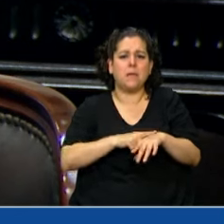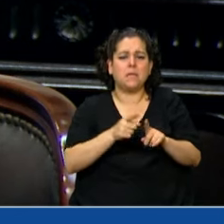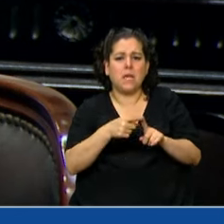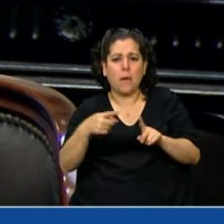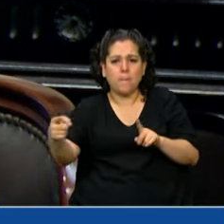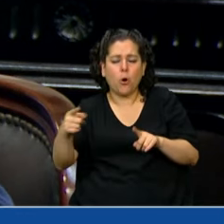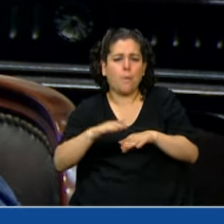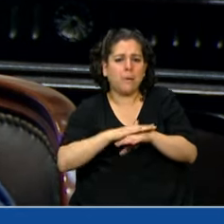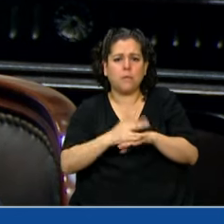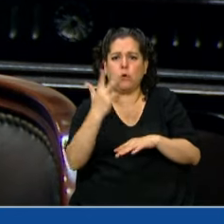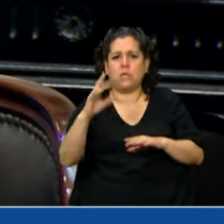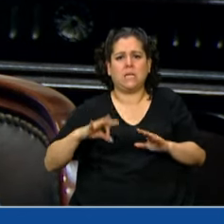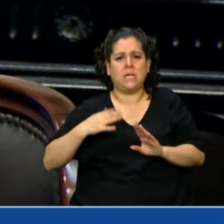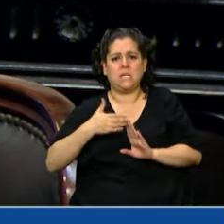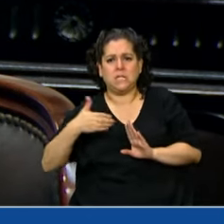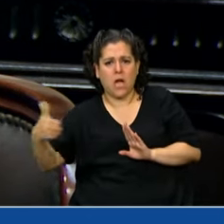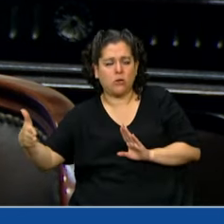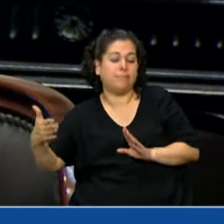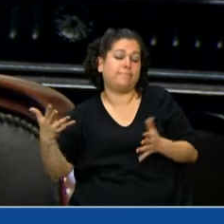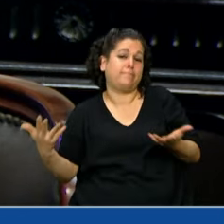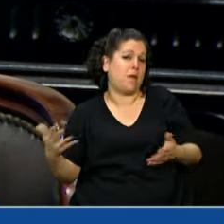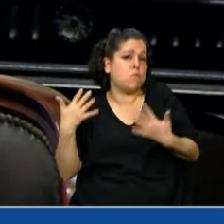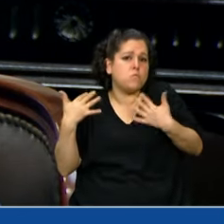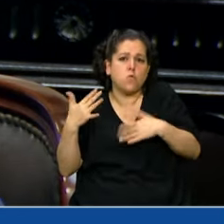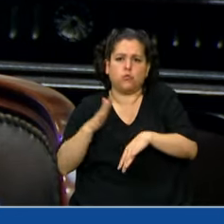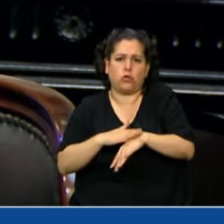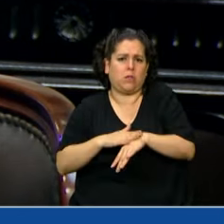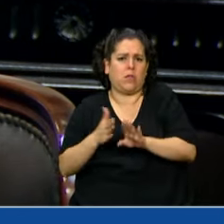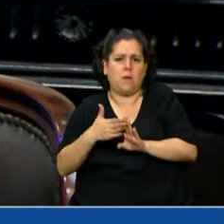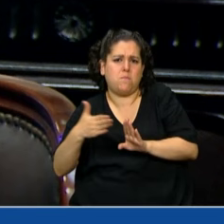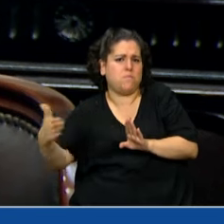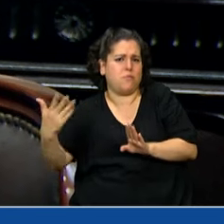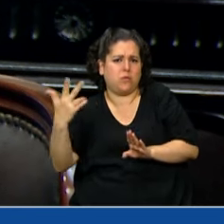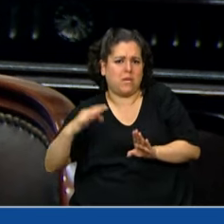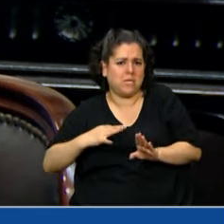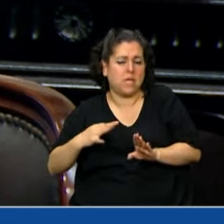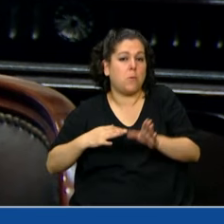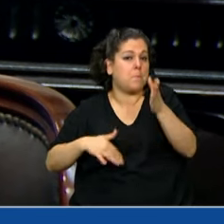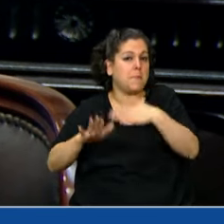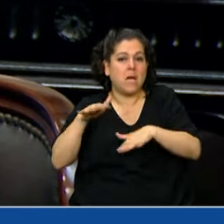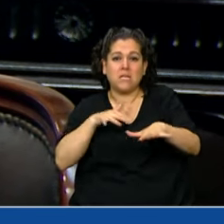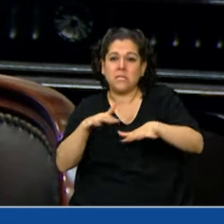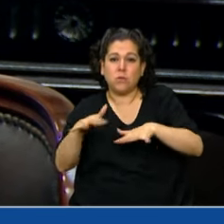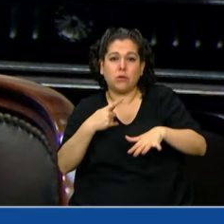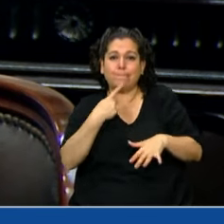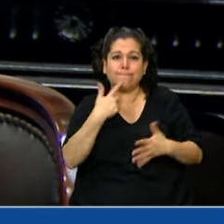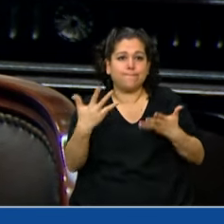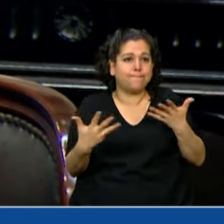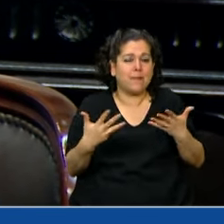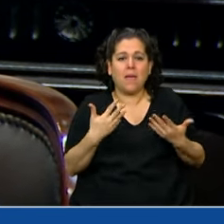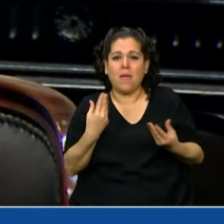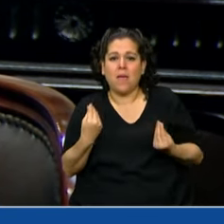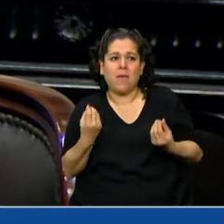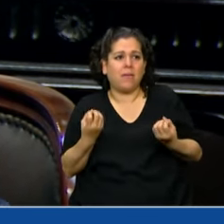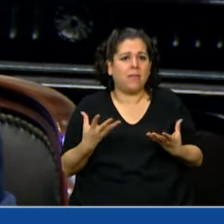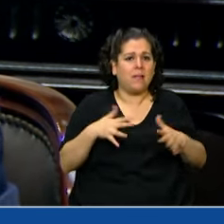a aos años lo cual está claro que es mucho sobre todo en situación de incertidumbre económica como la que